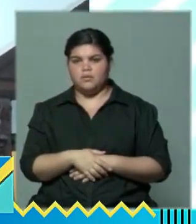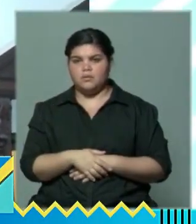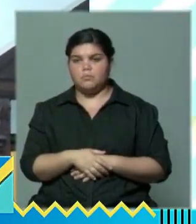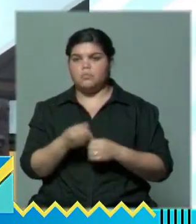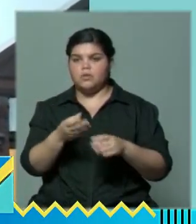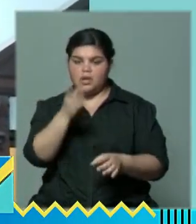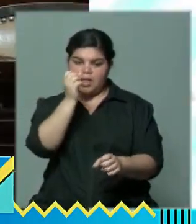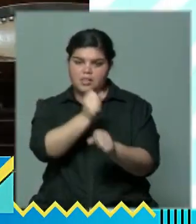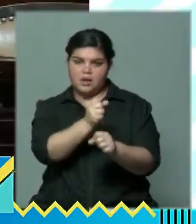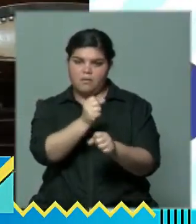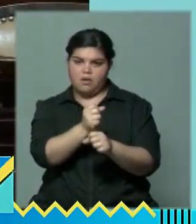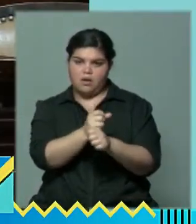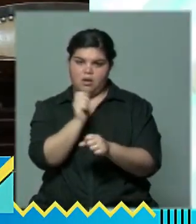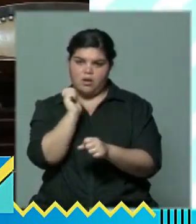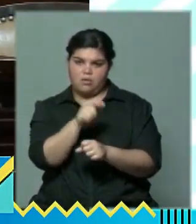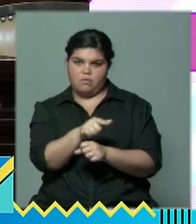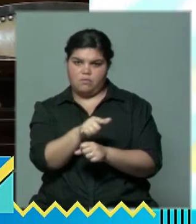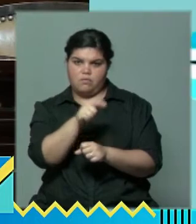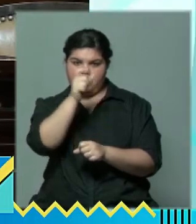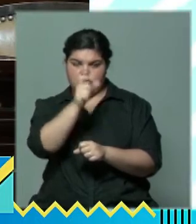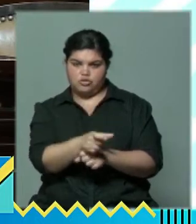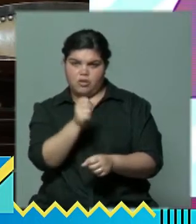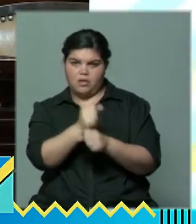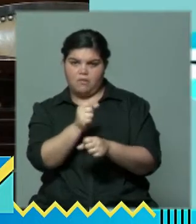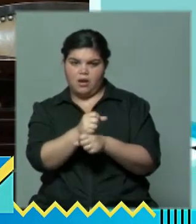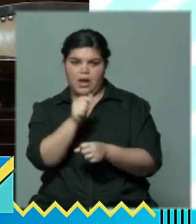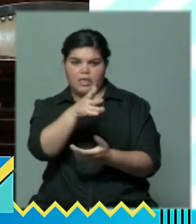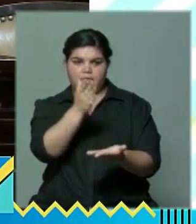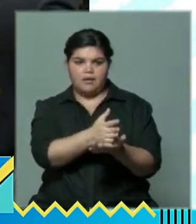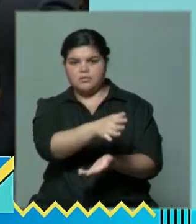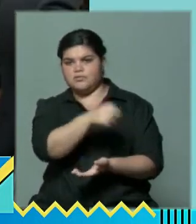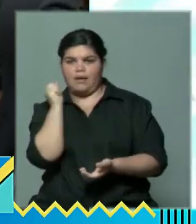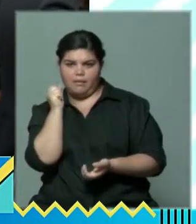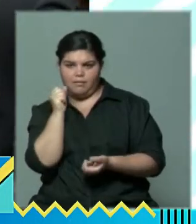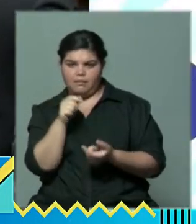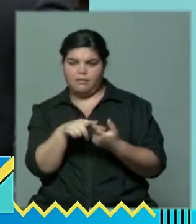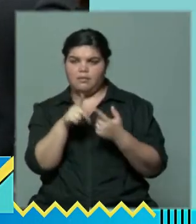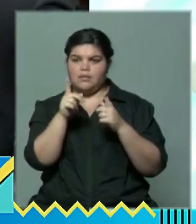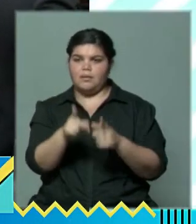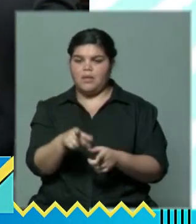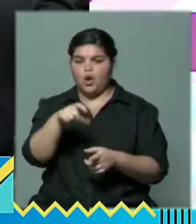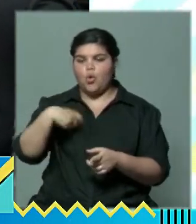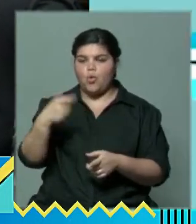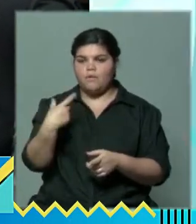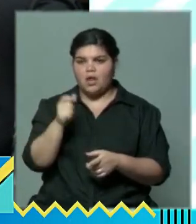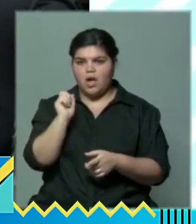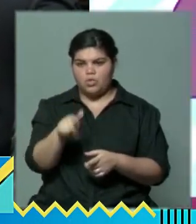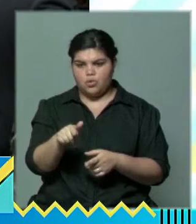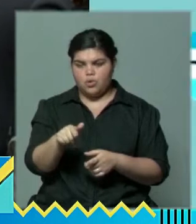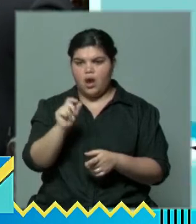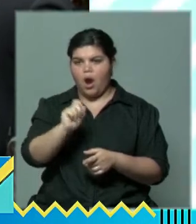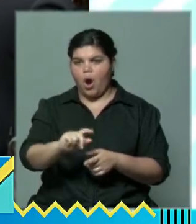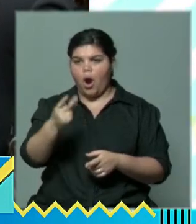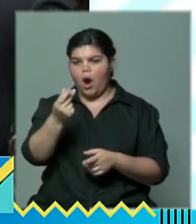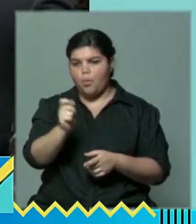sus derechos, que costó décadas conseguir, si a un jubilado le van a sacar parte de lo que tendría que ser el aumento